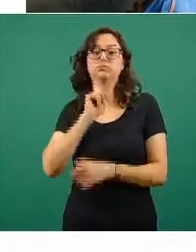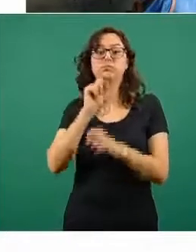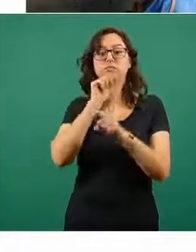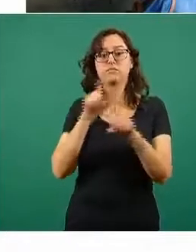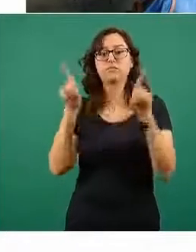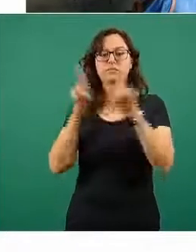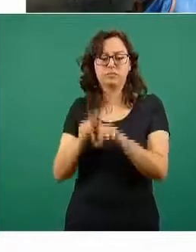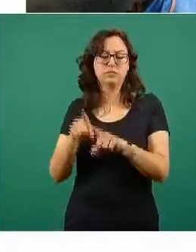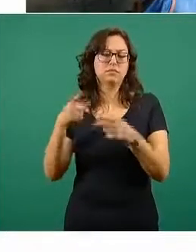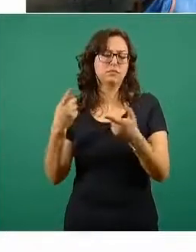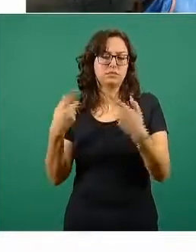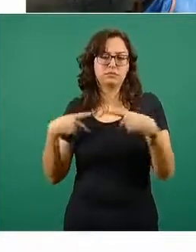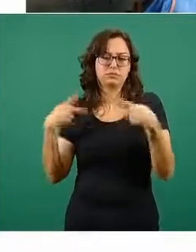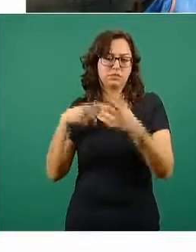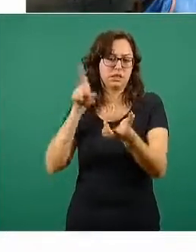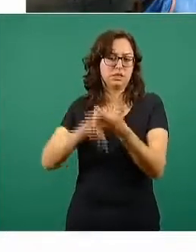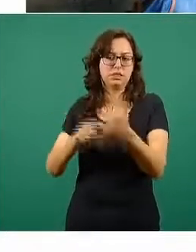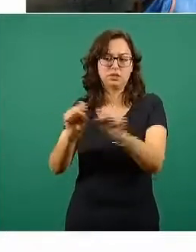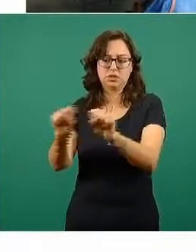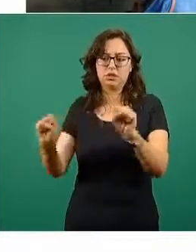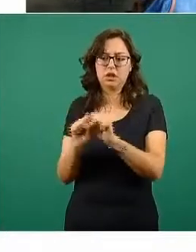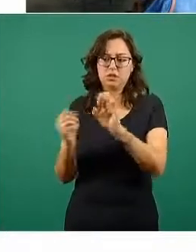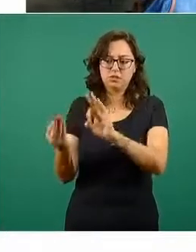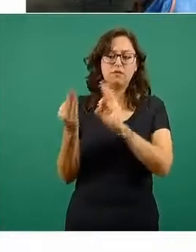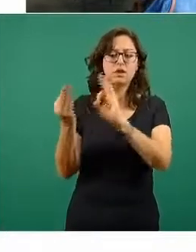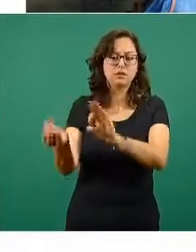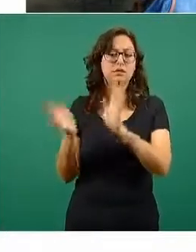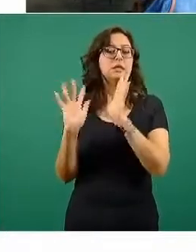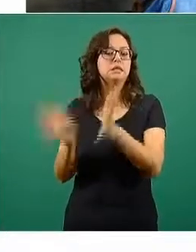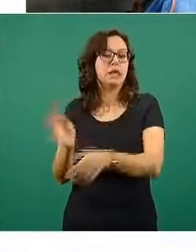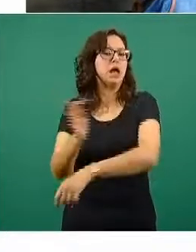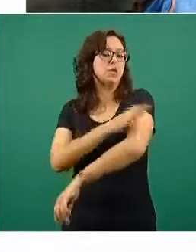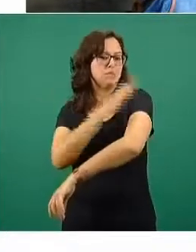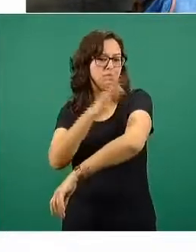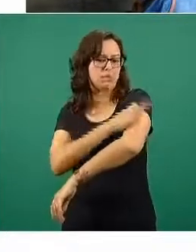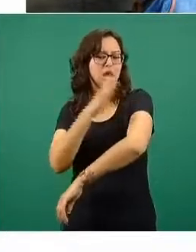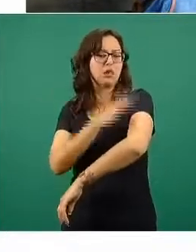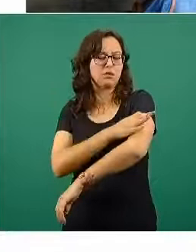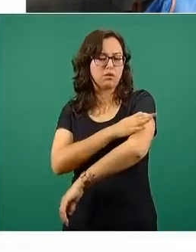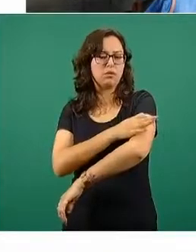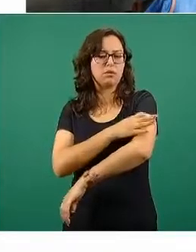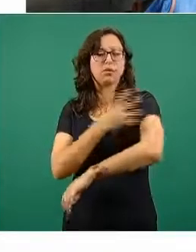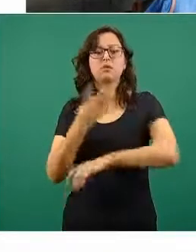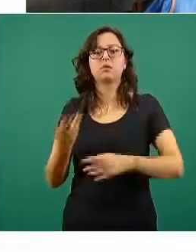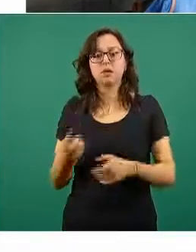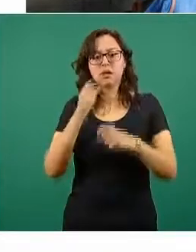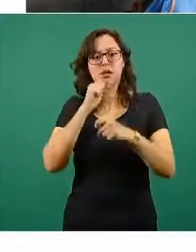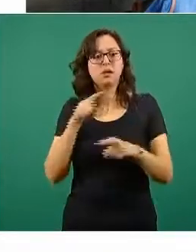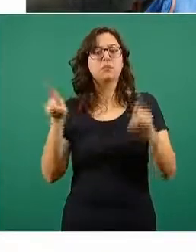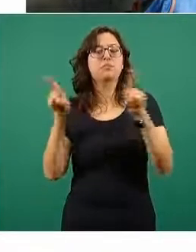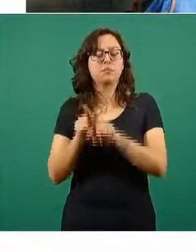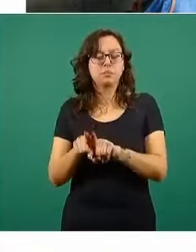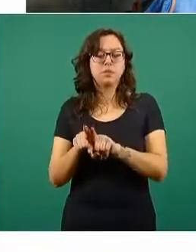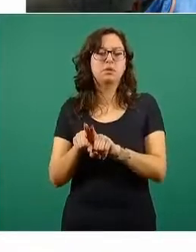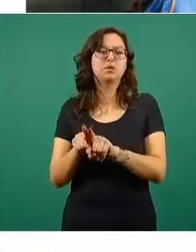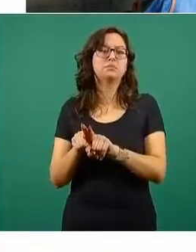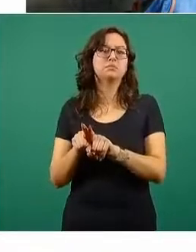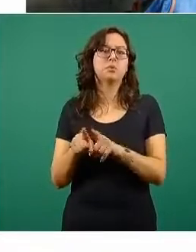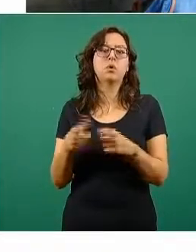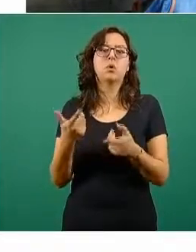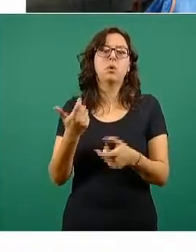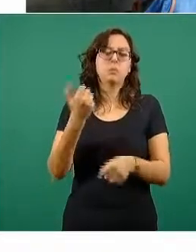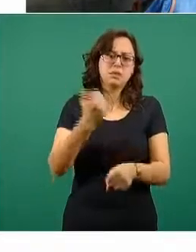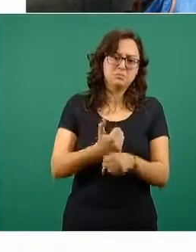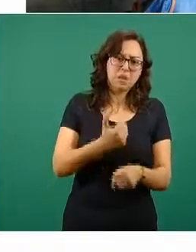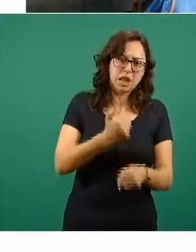está directamente en aulas, es quien ha sido vacunado. Esto incluye a personal de los niveles